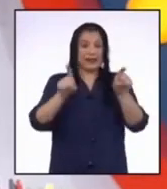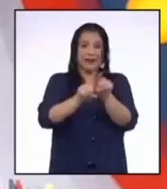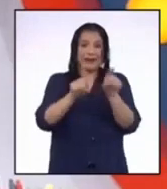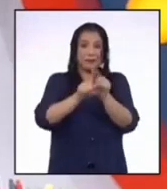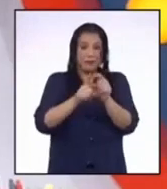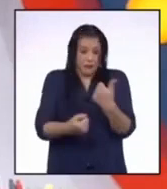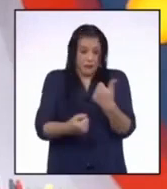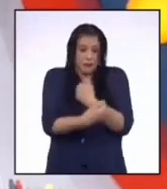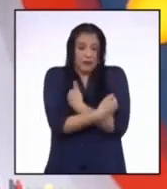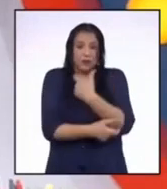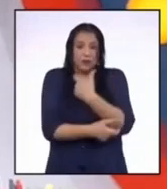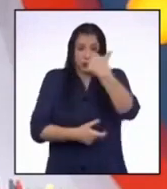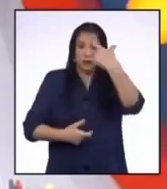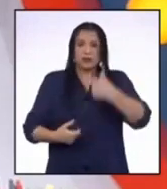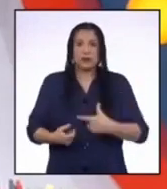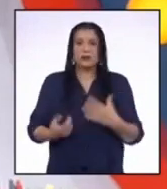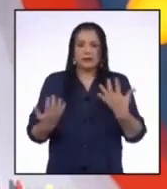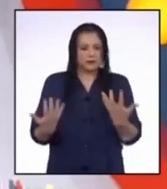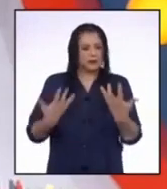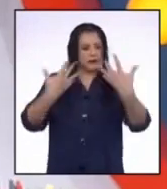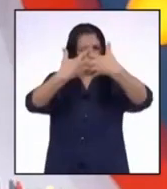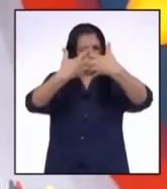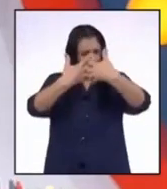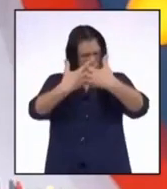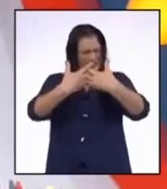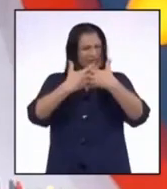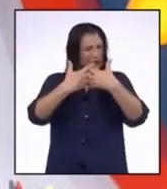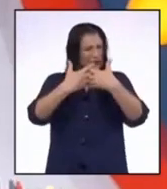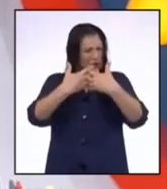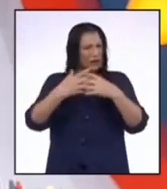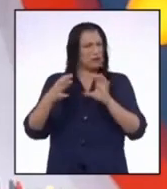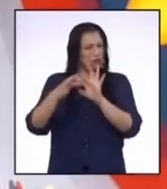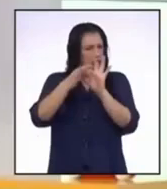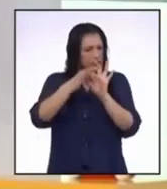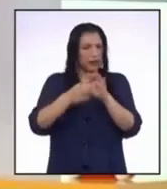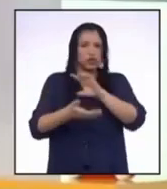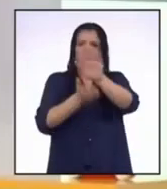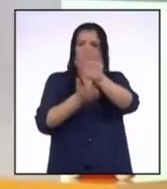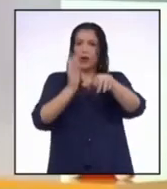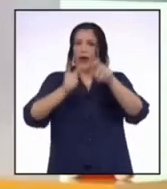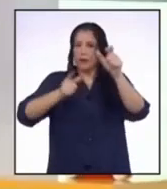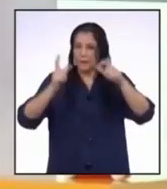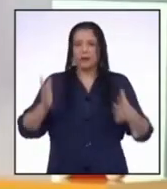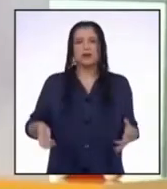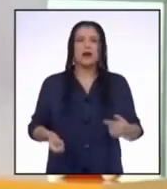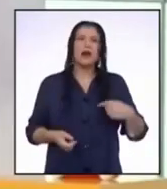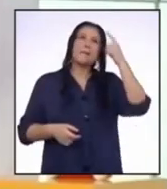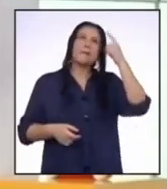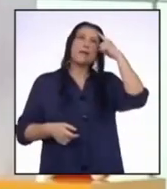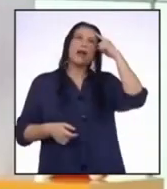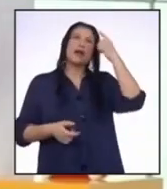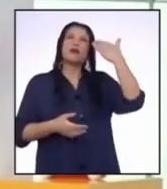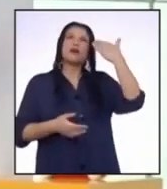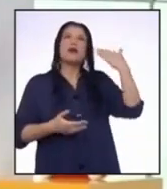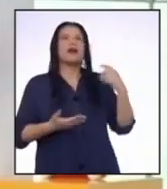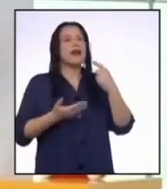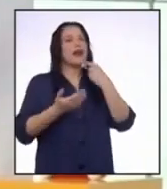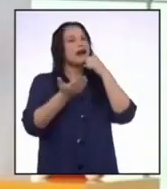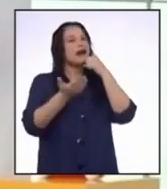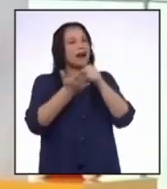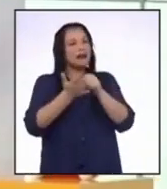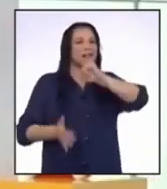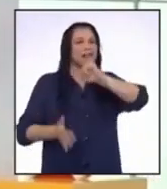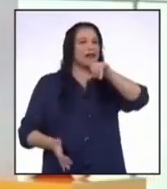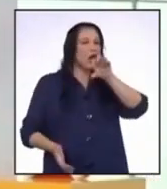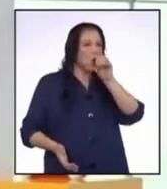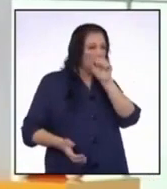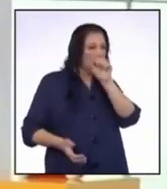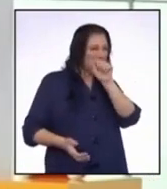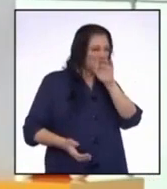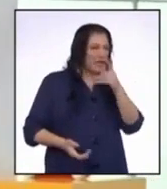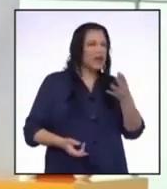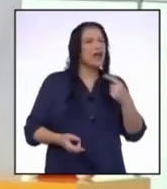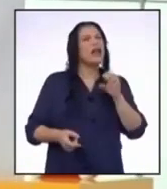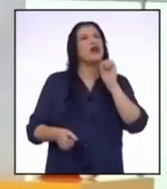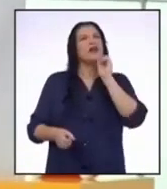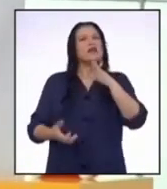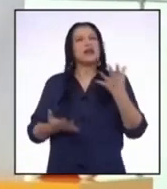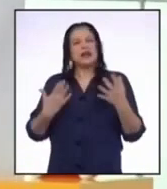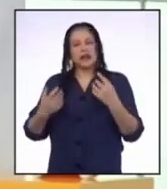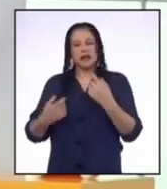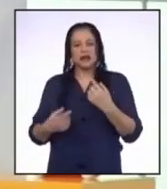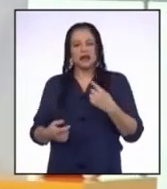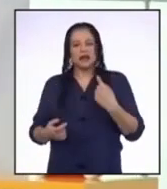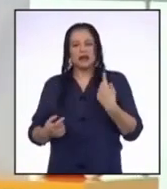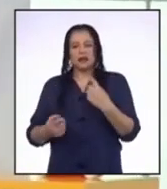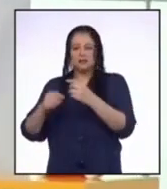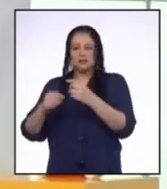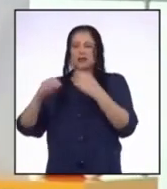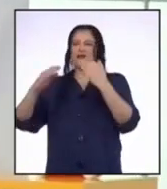la autoestima se relacionan de manera muy estrecha en el ser humano. Pienso en la carta de Joaquín, ¿se acuerdan? En ella nos decía que el